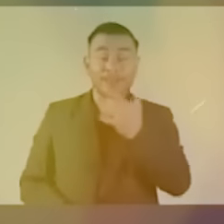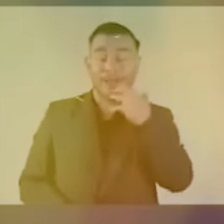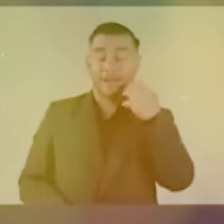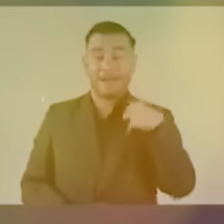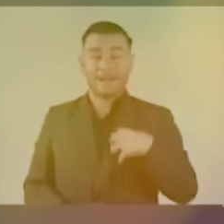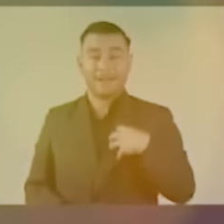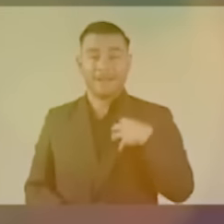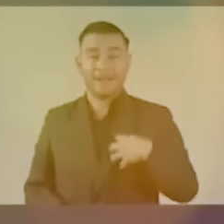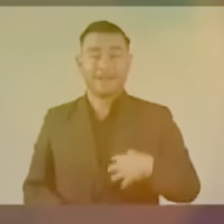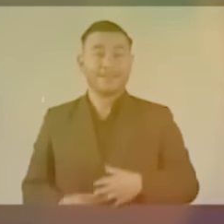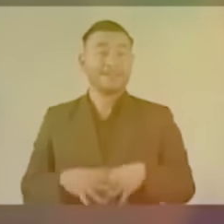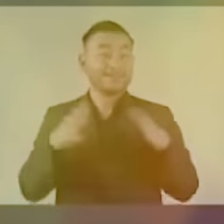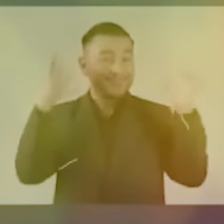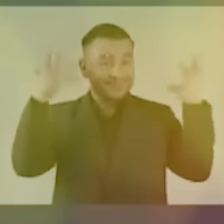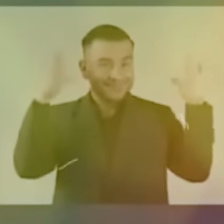orgullosos.